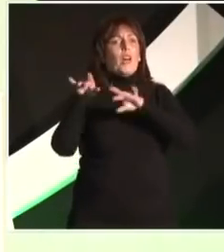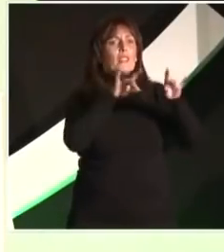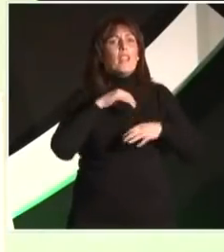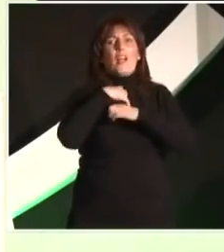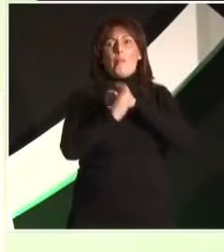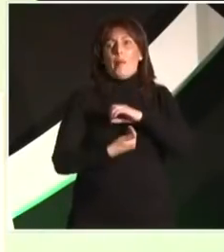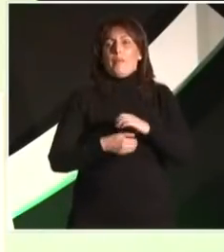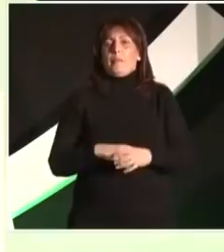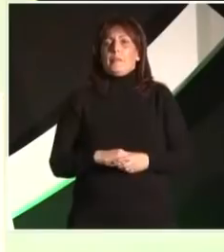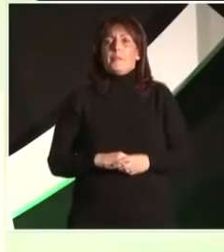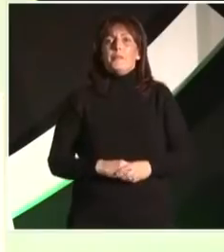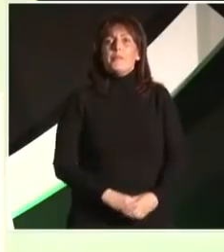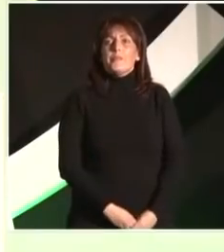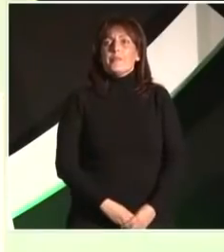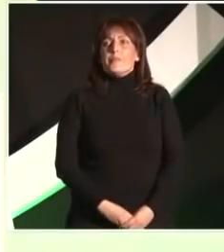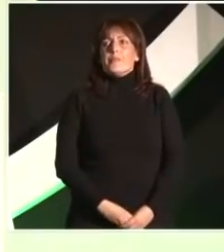pan.